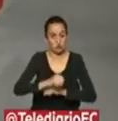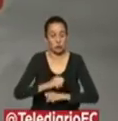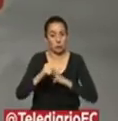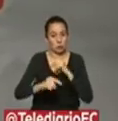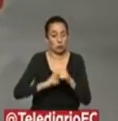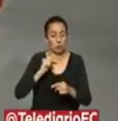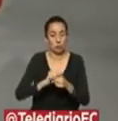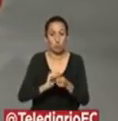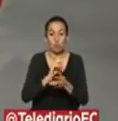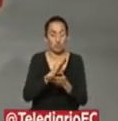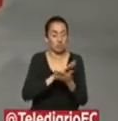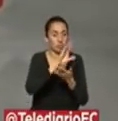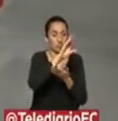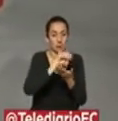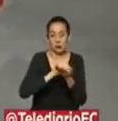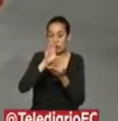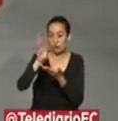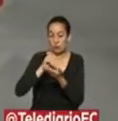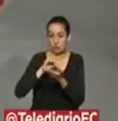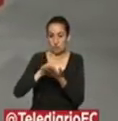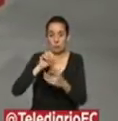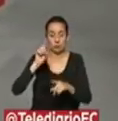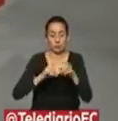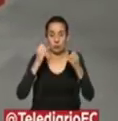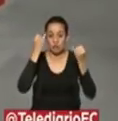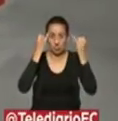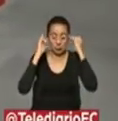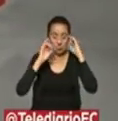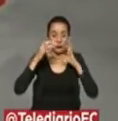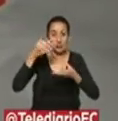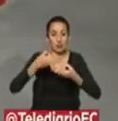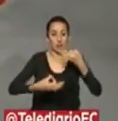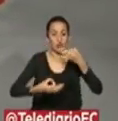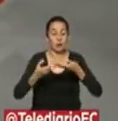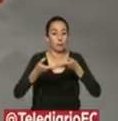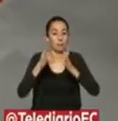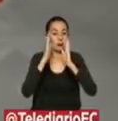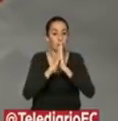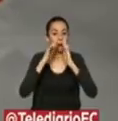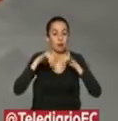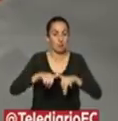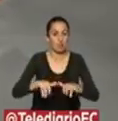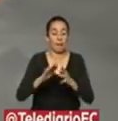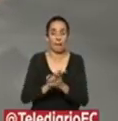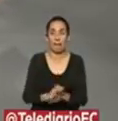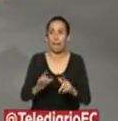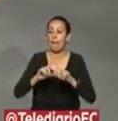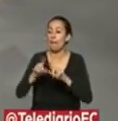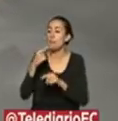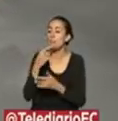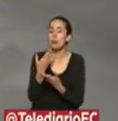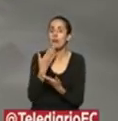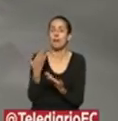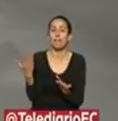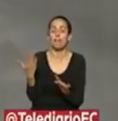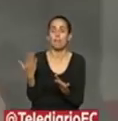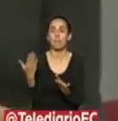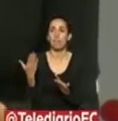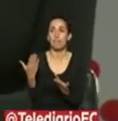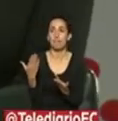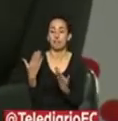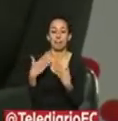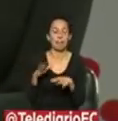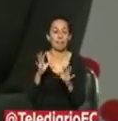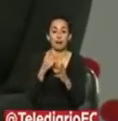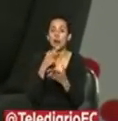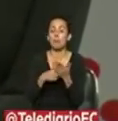de haber suscrito, como lo hicimos nosotros, la petición del juicio, y este está ya dándose a cabo. ¿Pero qué esperan ustedes en el momento de que llegara a